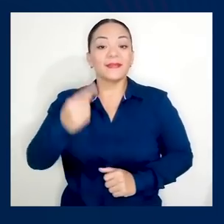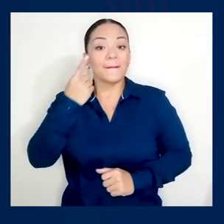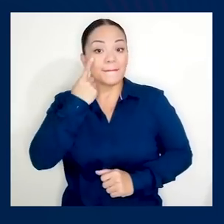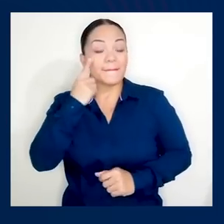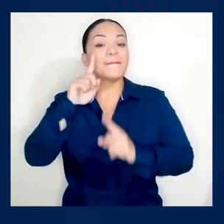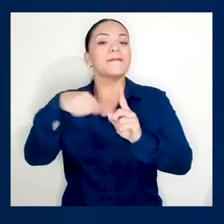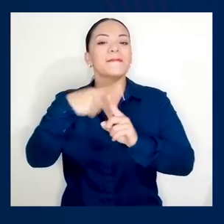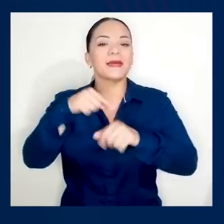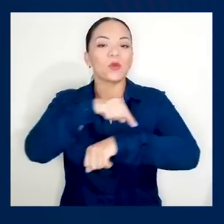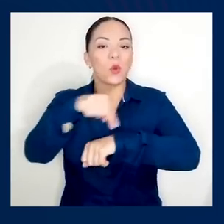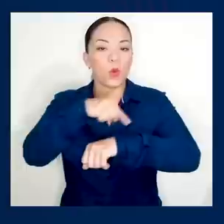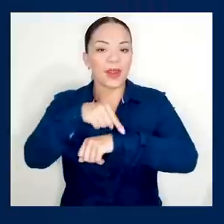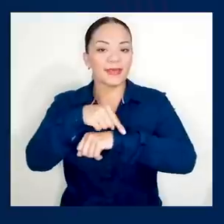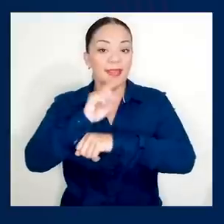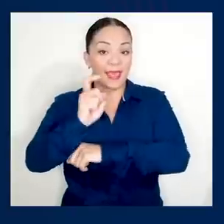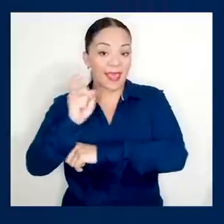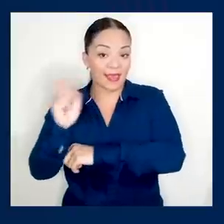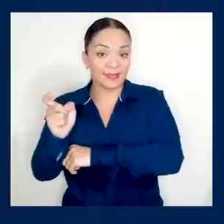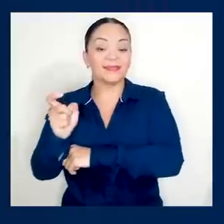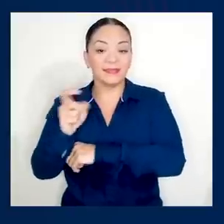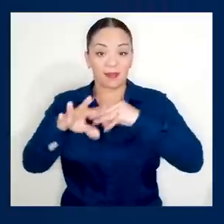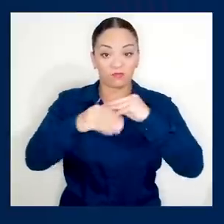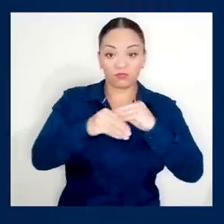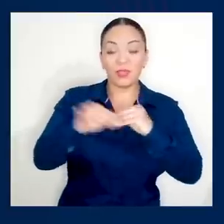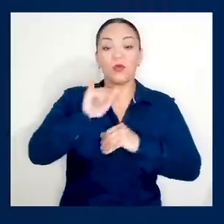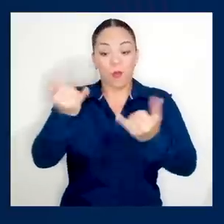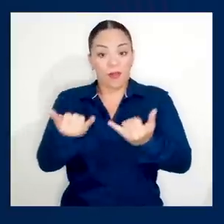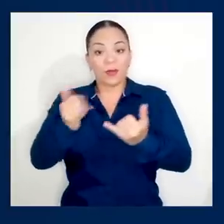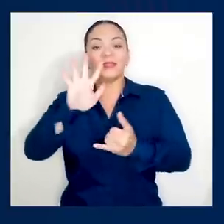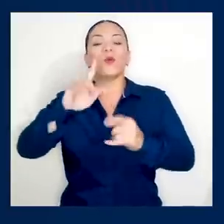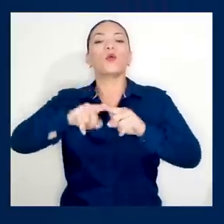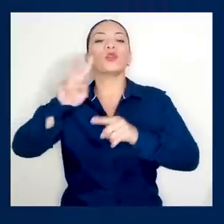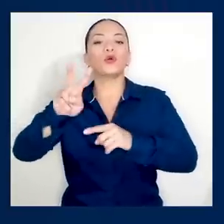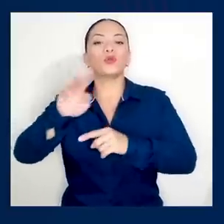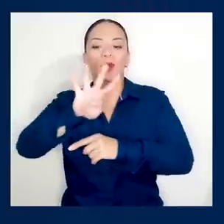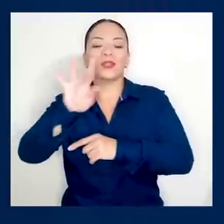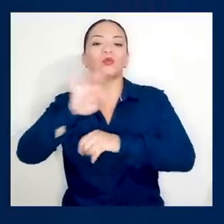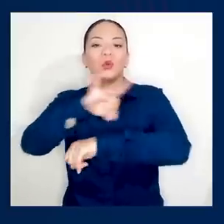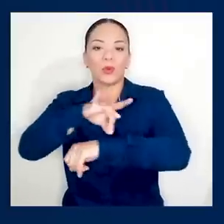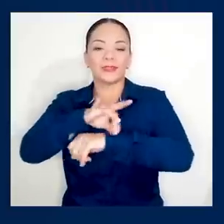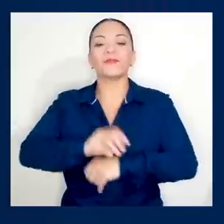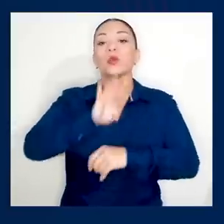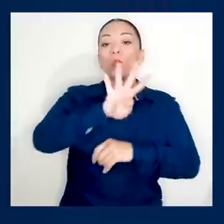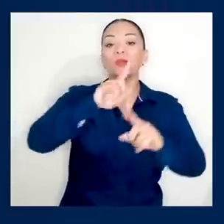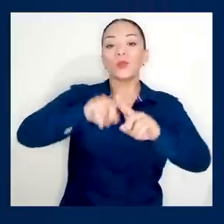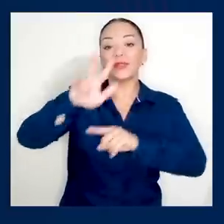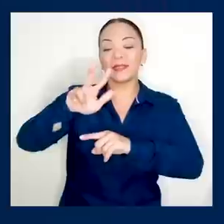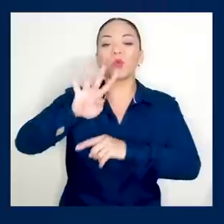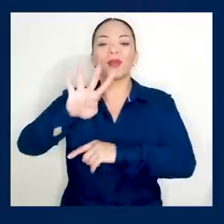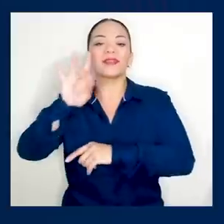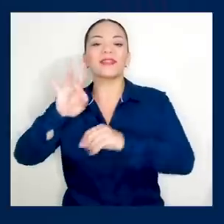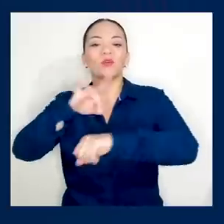horas extras, igual que hoy, en 5x2, 48 horas. En